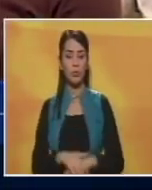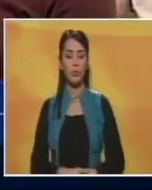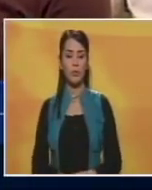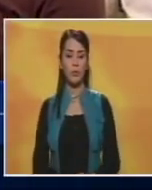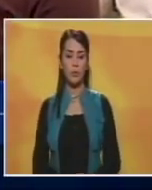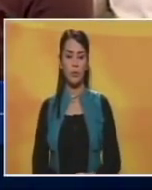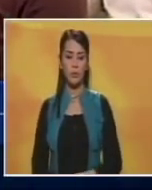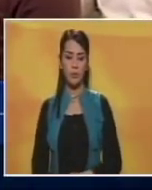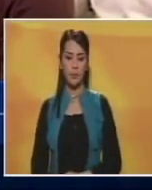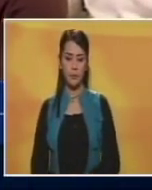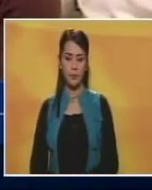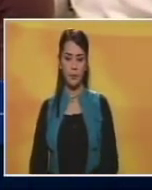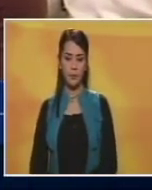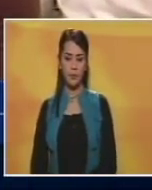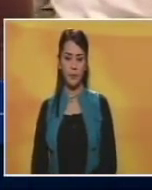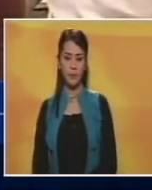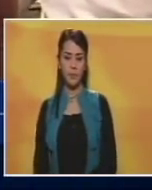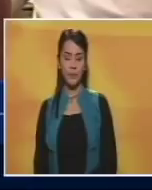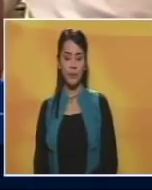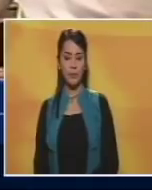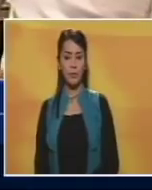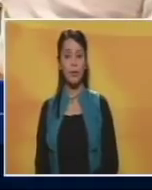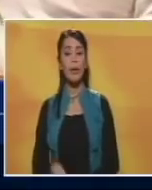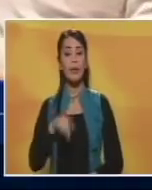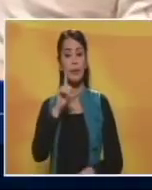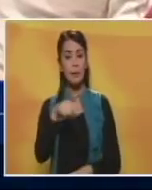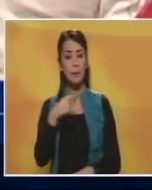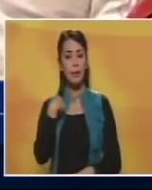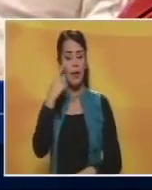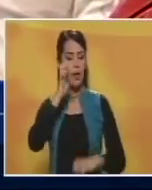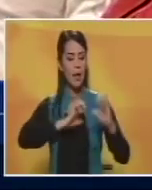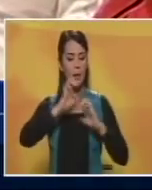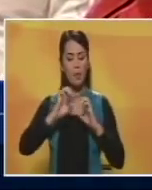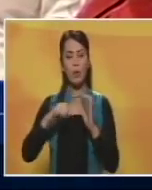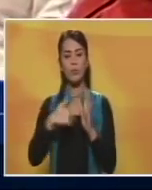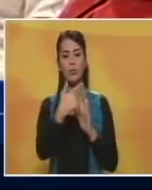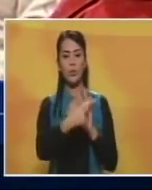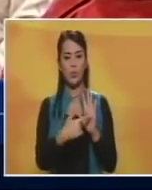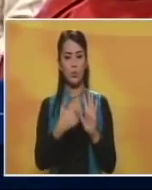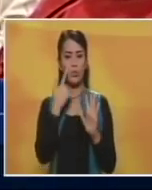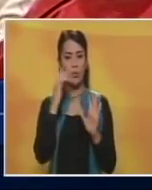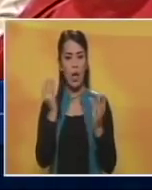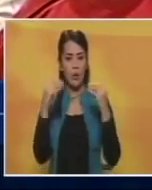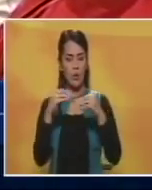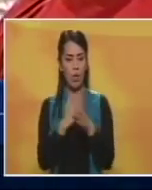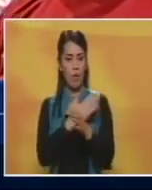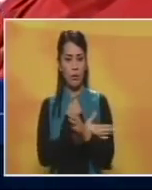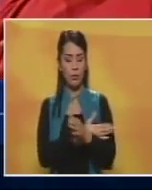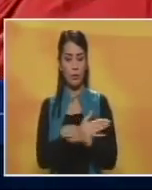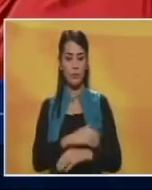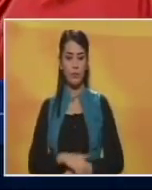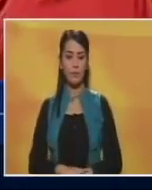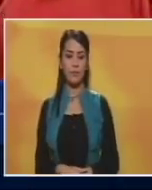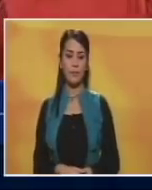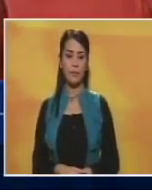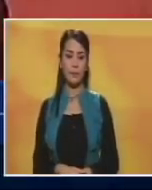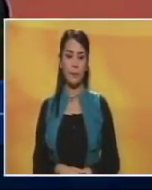precios. También estuvimos revisando los rubros ya acordados, ¿no? Estamos